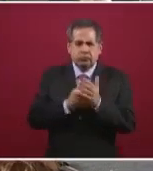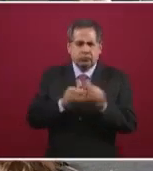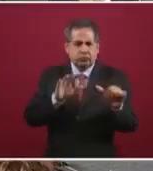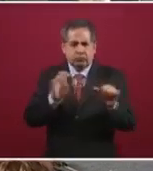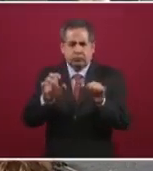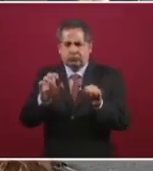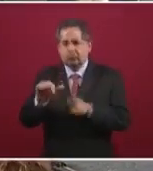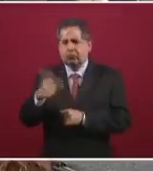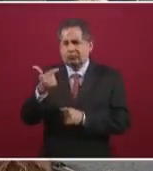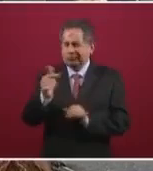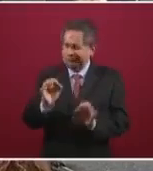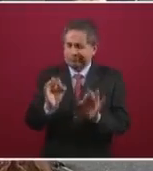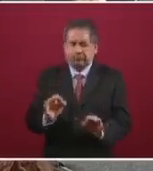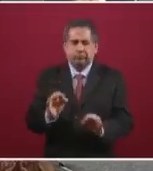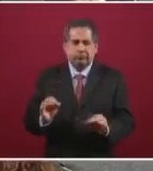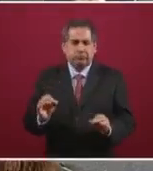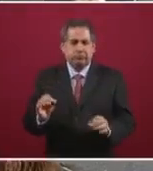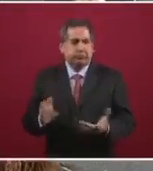58,602.